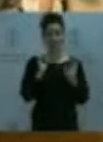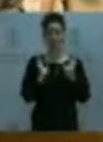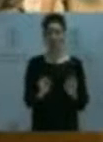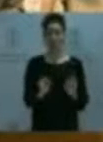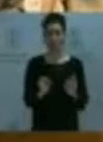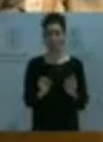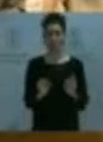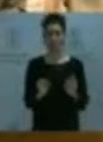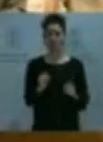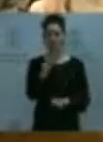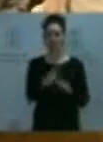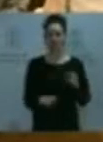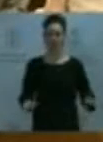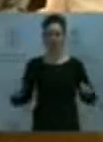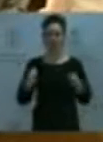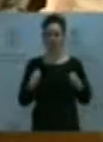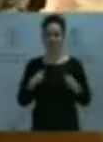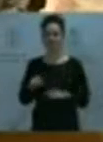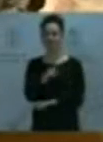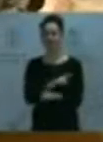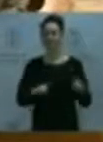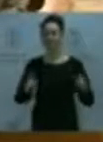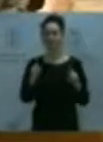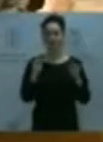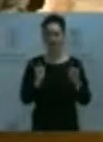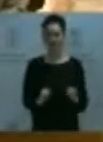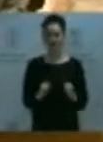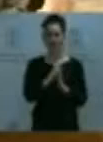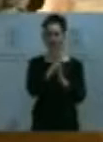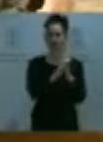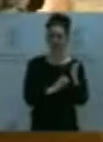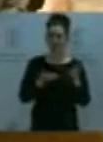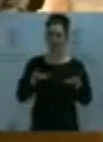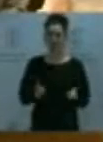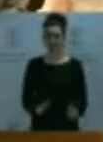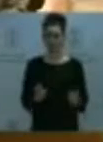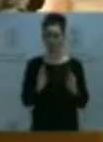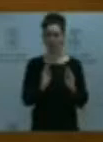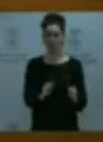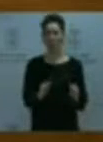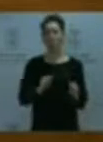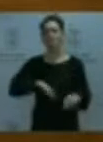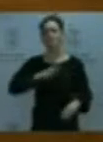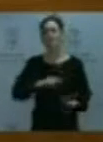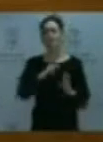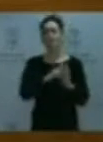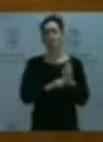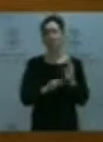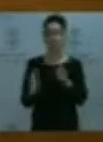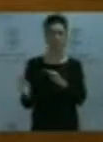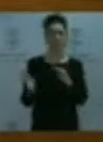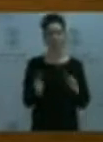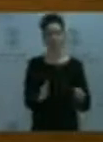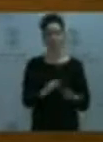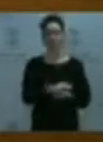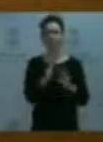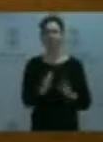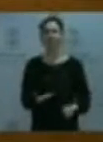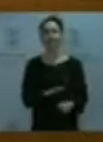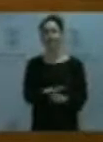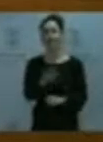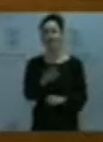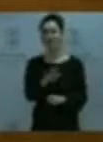tienen deducción por hijo en el ámbito de su capacidad normativa y, por tanto, en el ámbito de la respectiva comunidad autónoma,